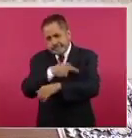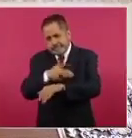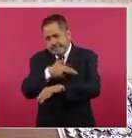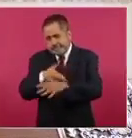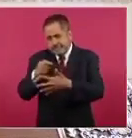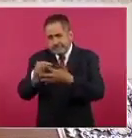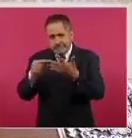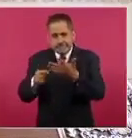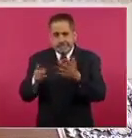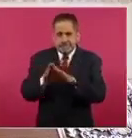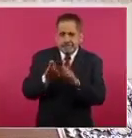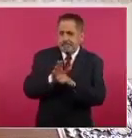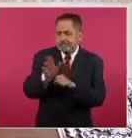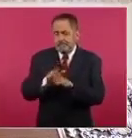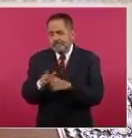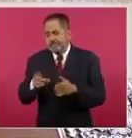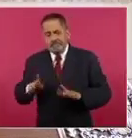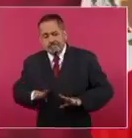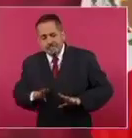optar entre inconvenientes,